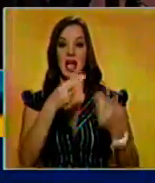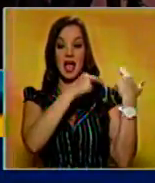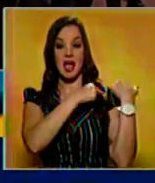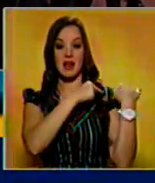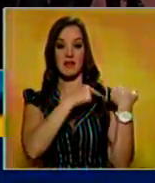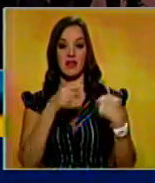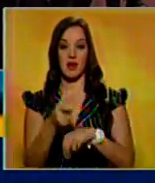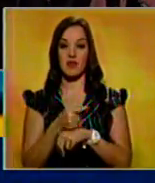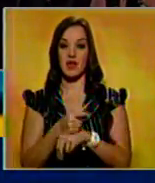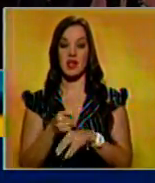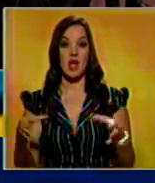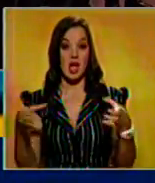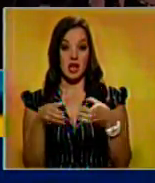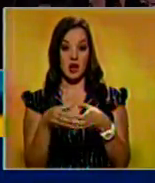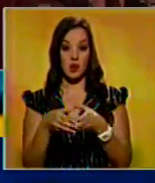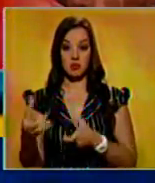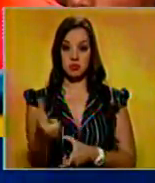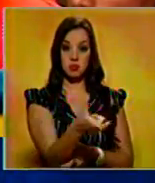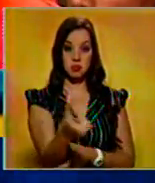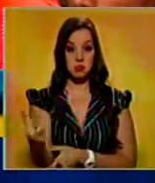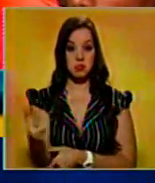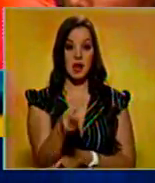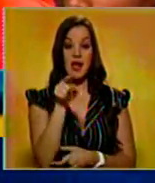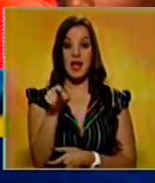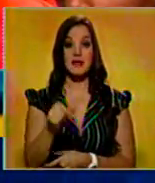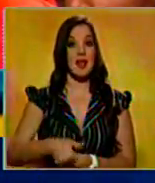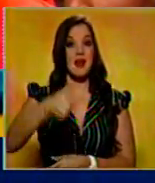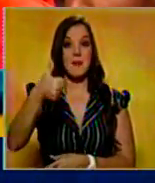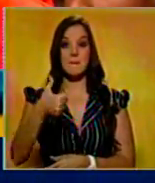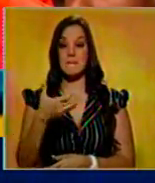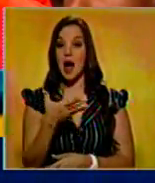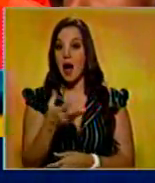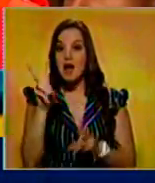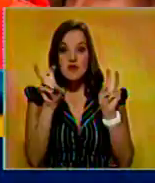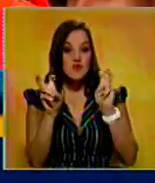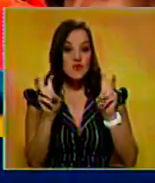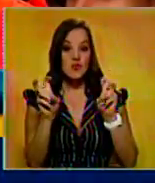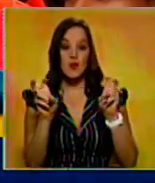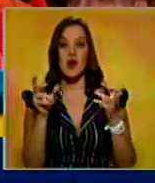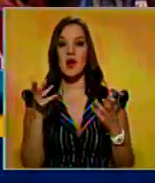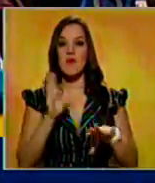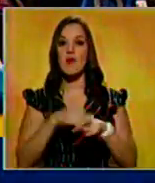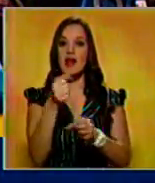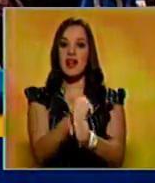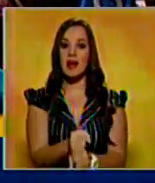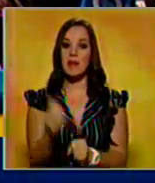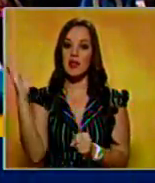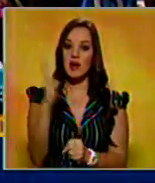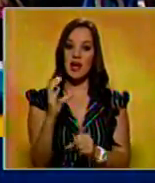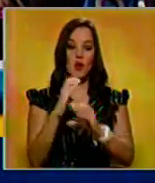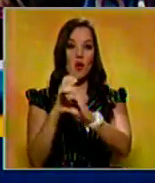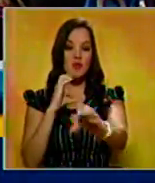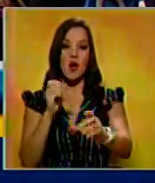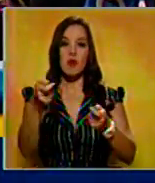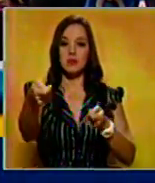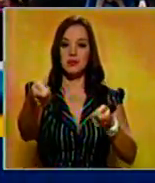que el Cuerpo de Bomberos de Caracas será uno de los más modernos de Latinoamérica con los equipos que están por llegar. Un